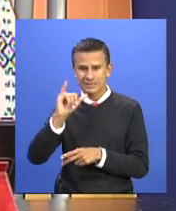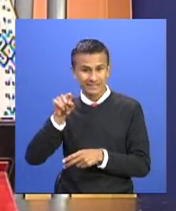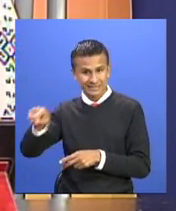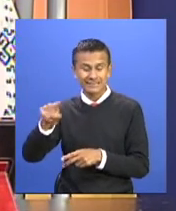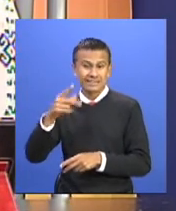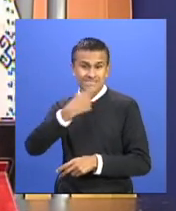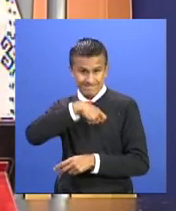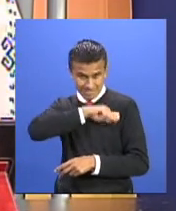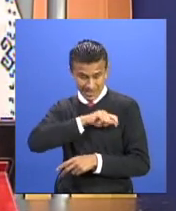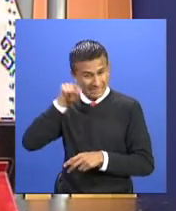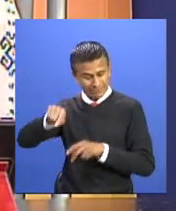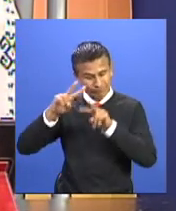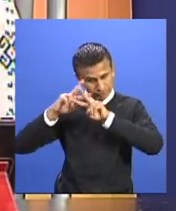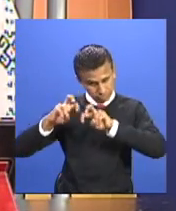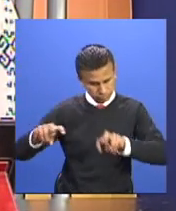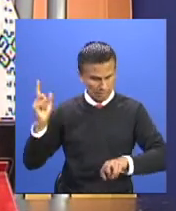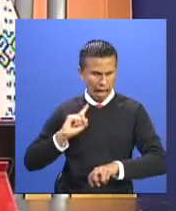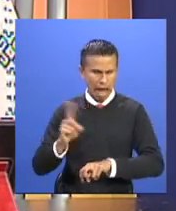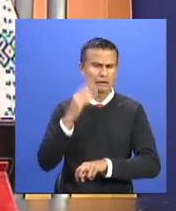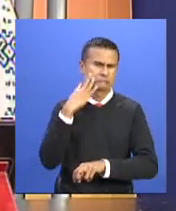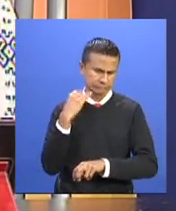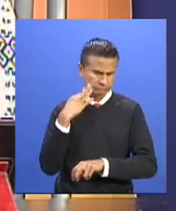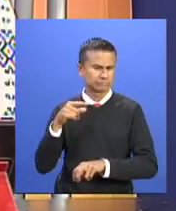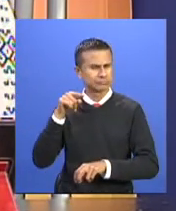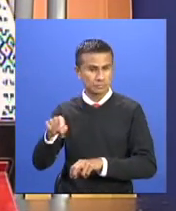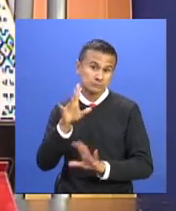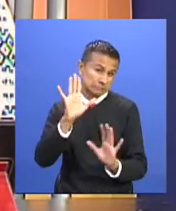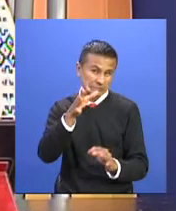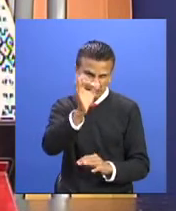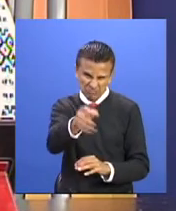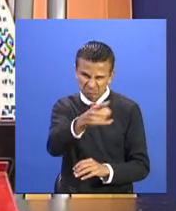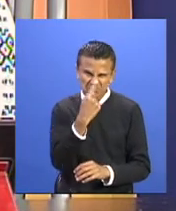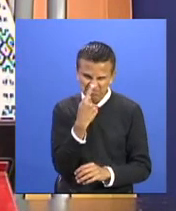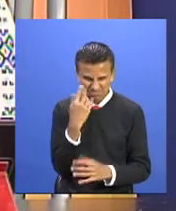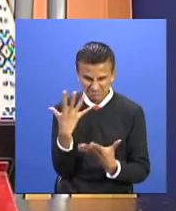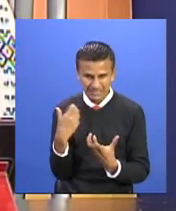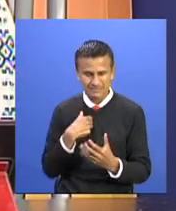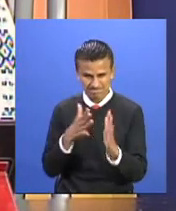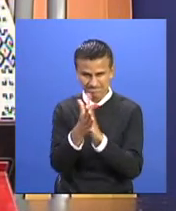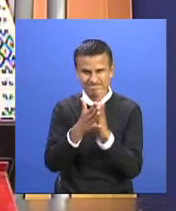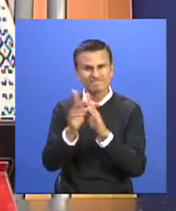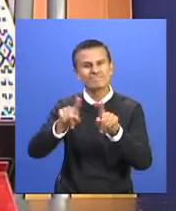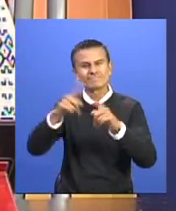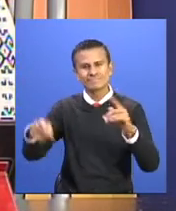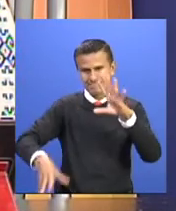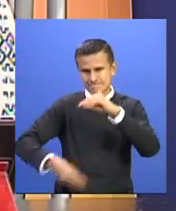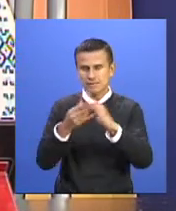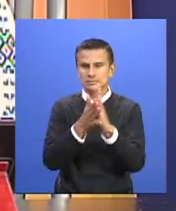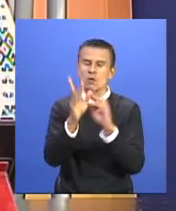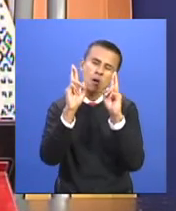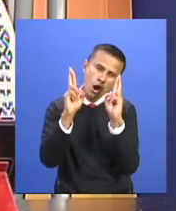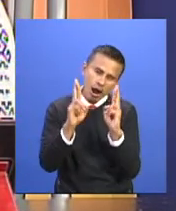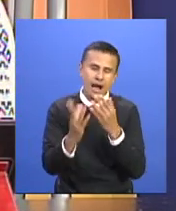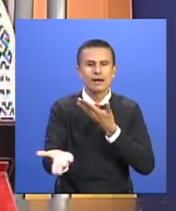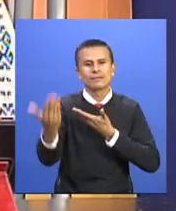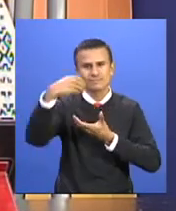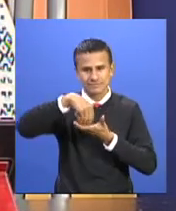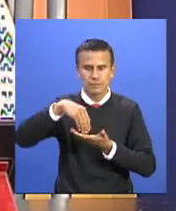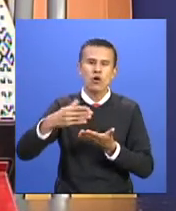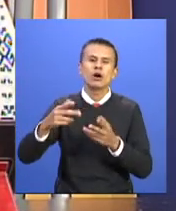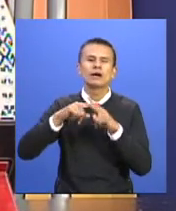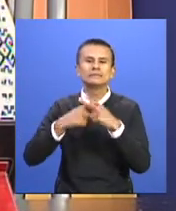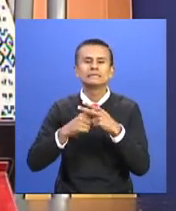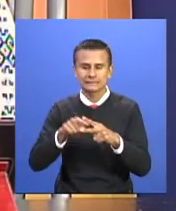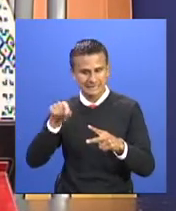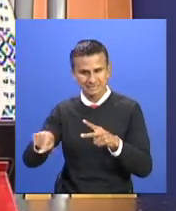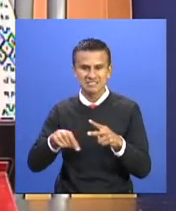que tiene una trayectoria grandísima y que seguramente a ustedes les va a interesar. Así que los dejo con una nota de interés y ojalá se motiven a acompañarnos